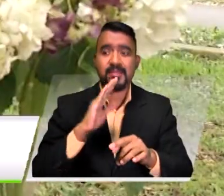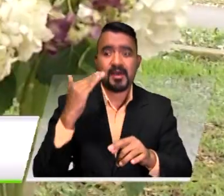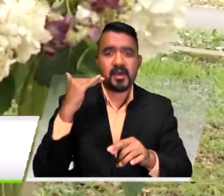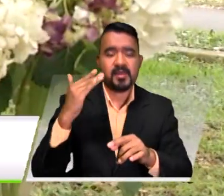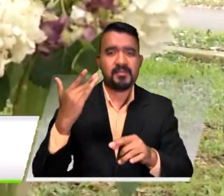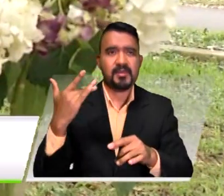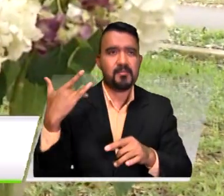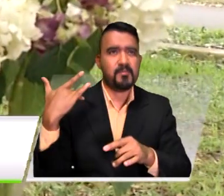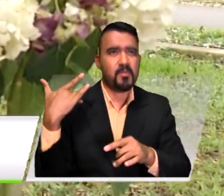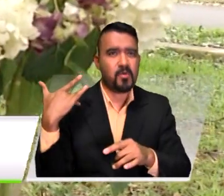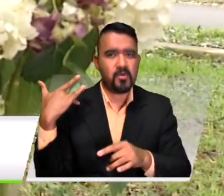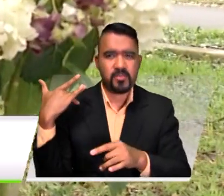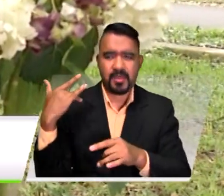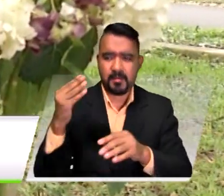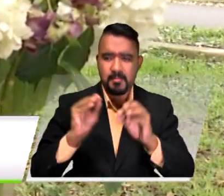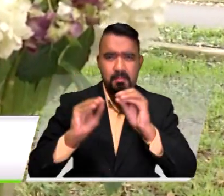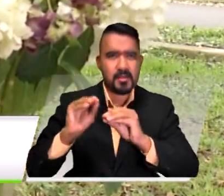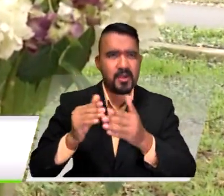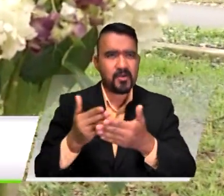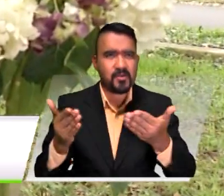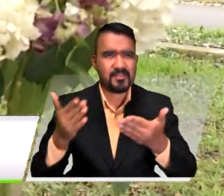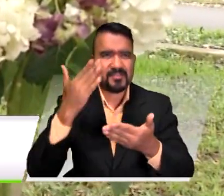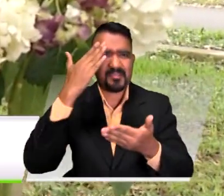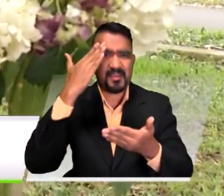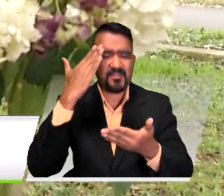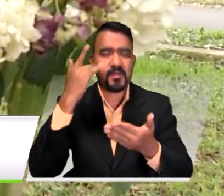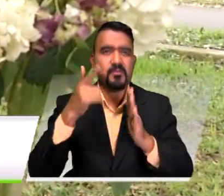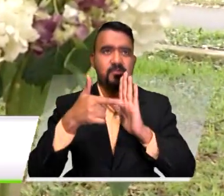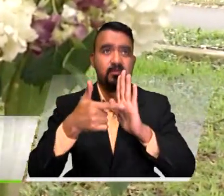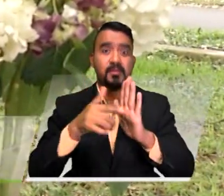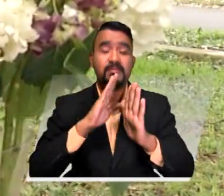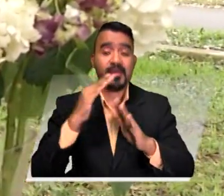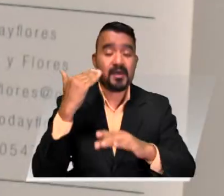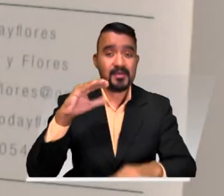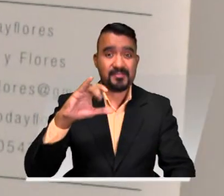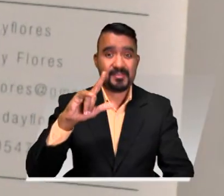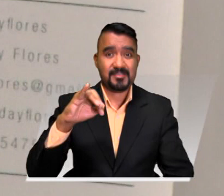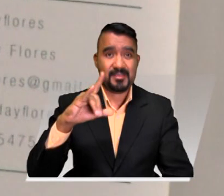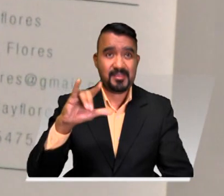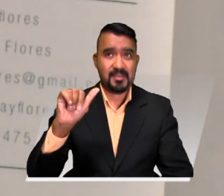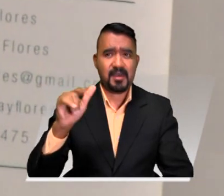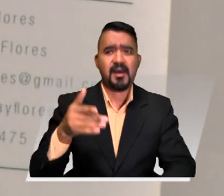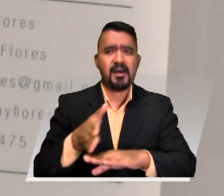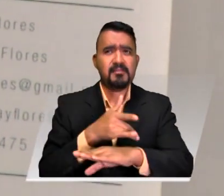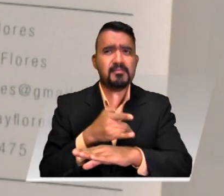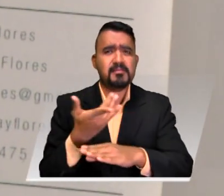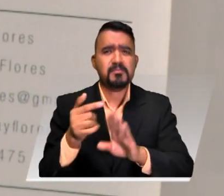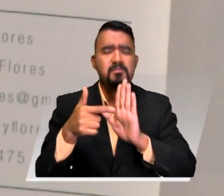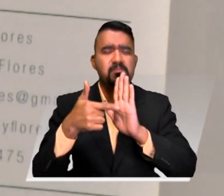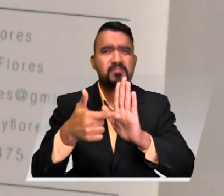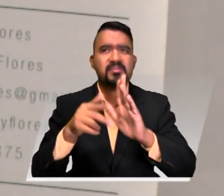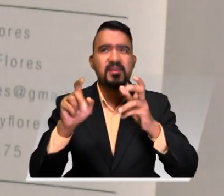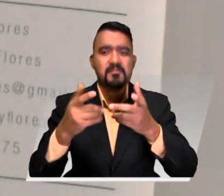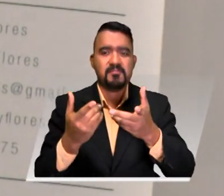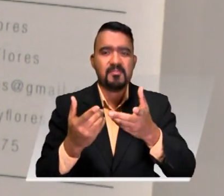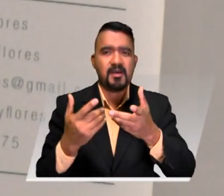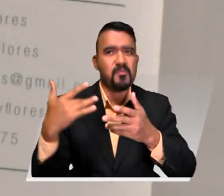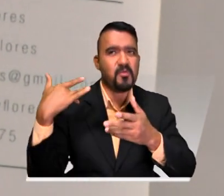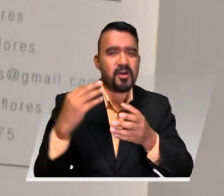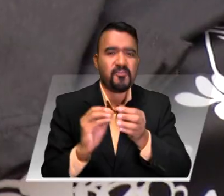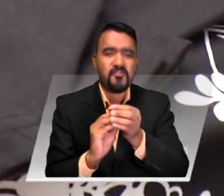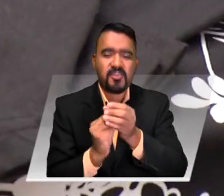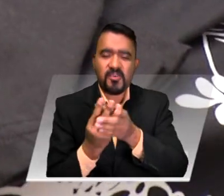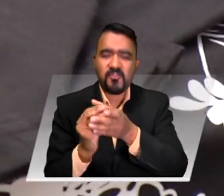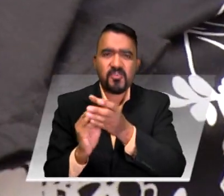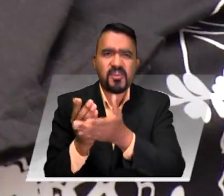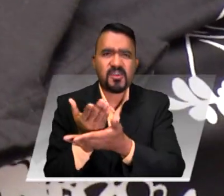que demuestra con su tenacidad y amor por la vida que nada le queda pequeño. Le dio su cariño a la fundación que nació hace 5 años,